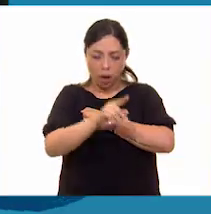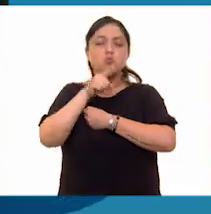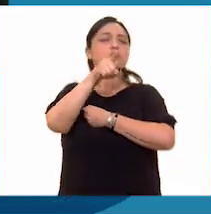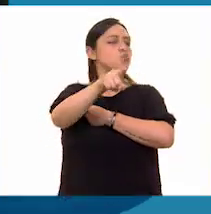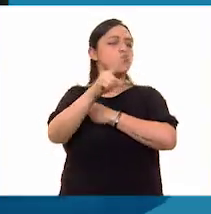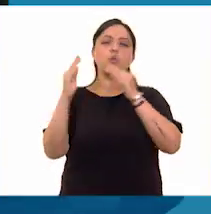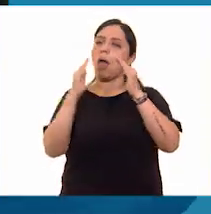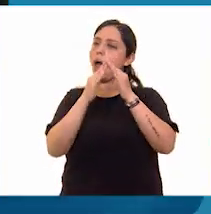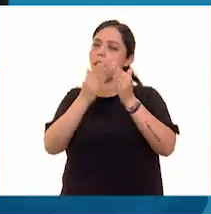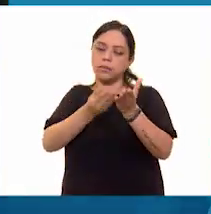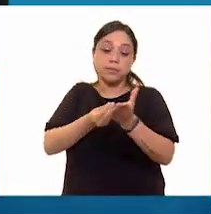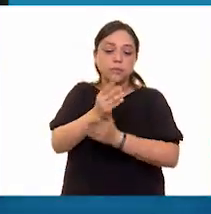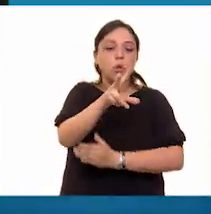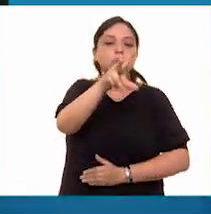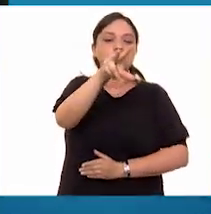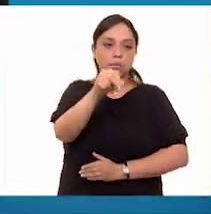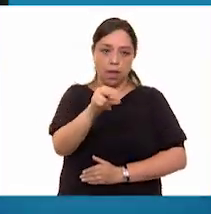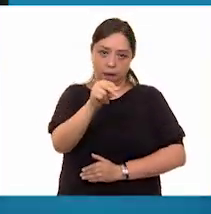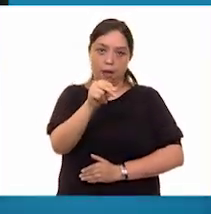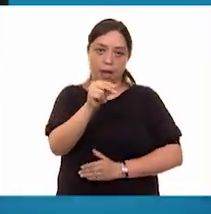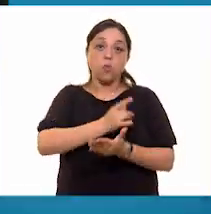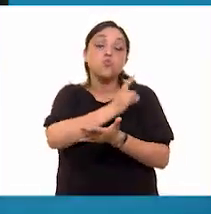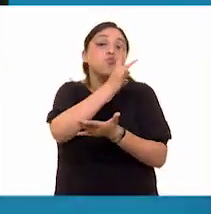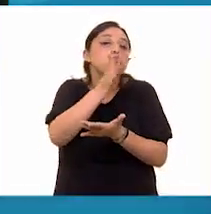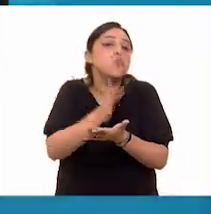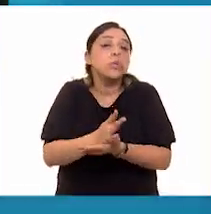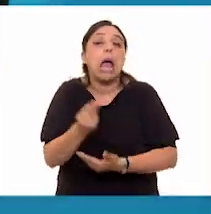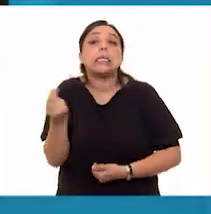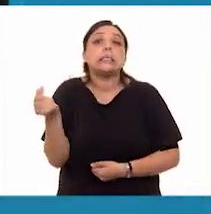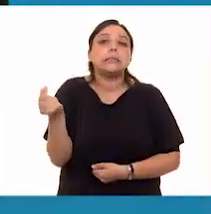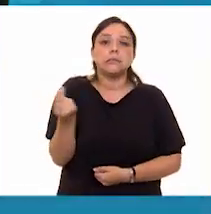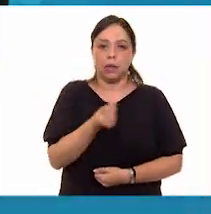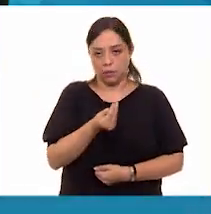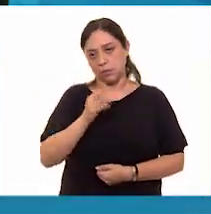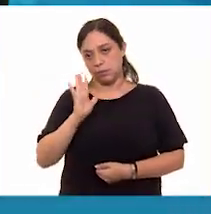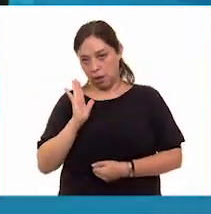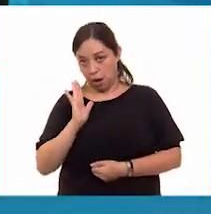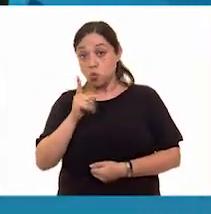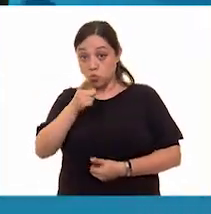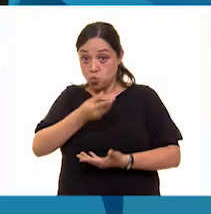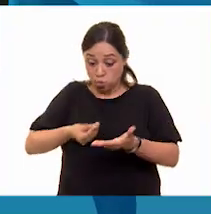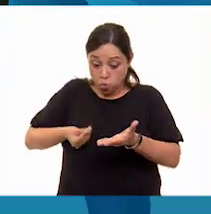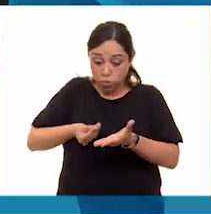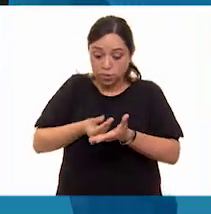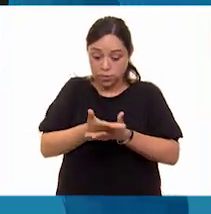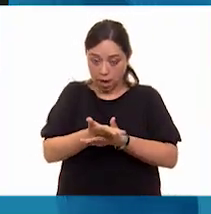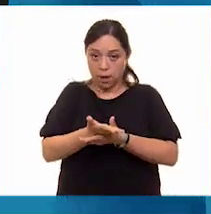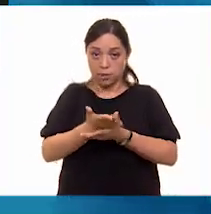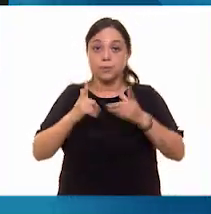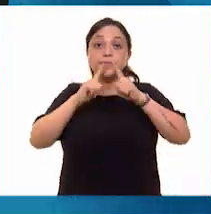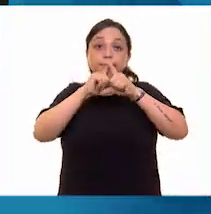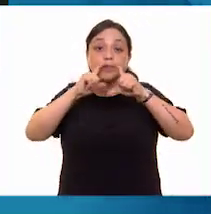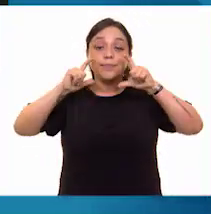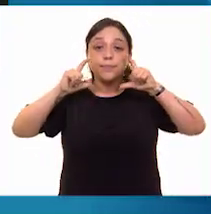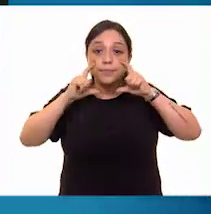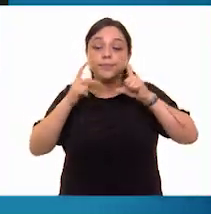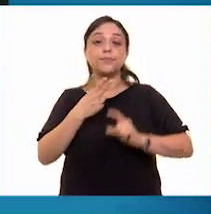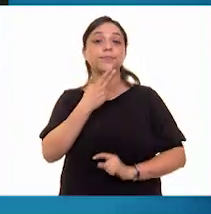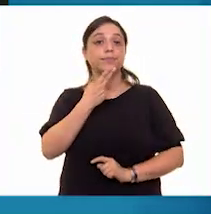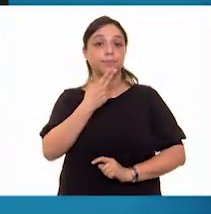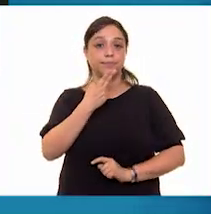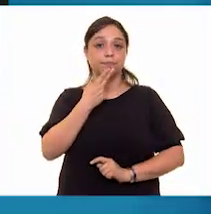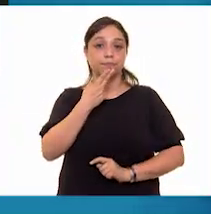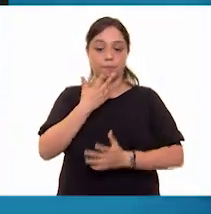no salir de casa a menos que sea muy necesario. Si lo haces, utiliza el